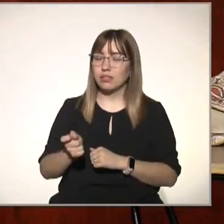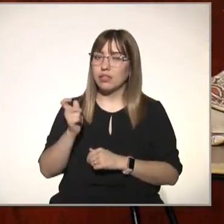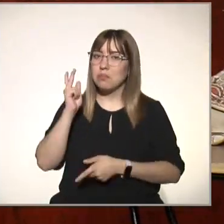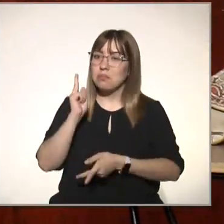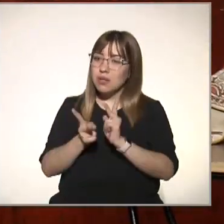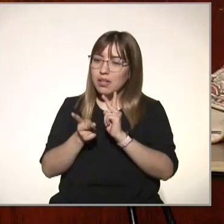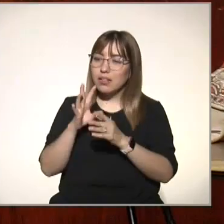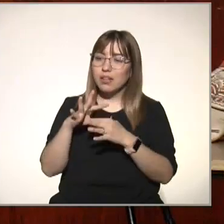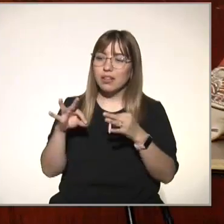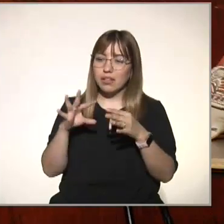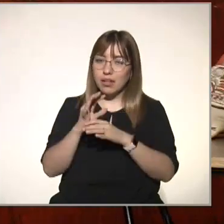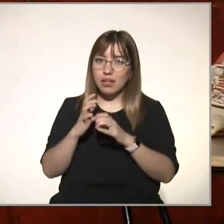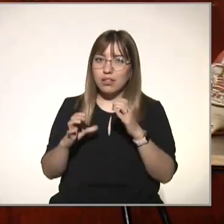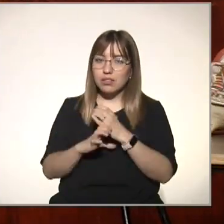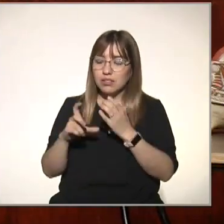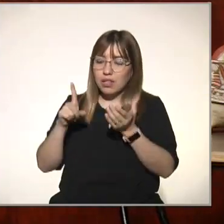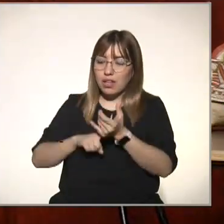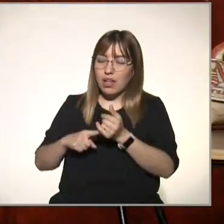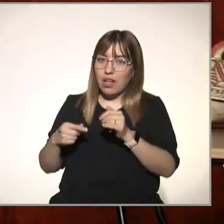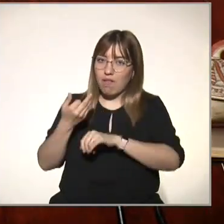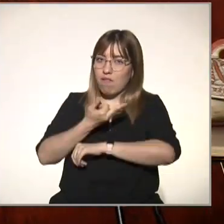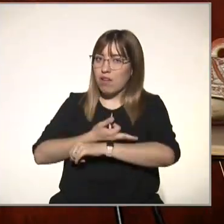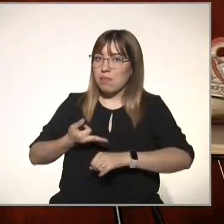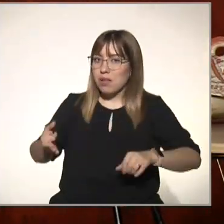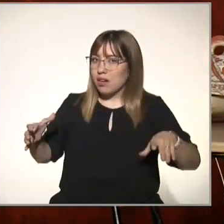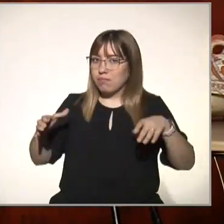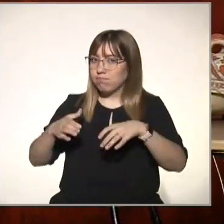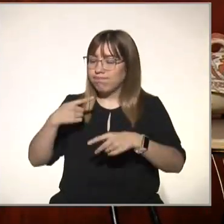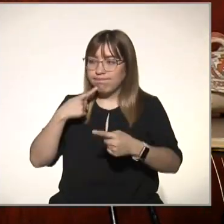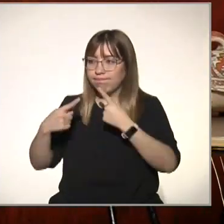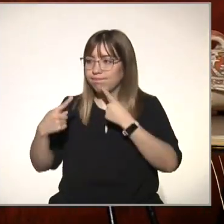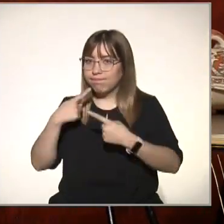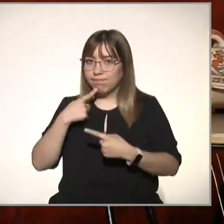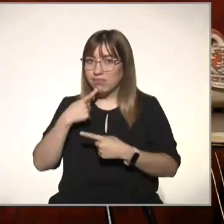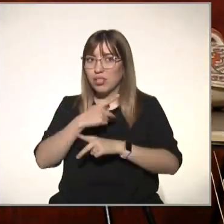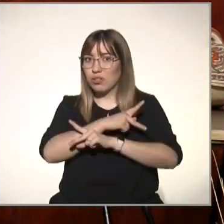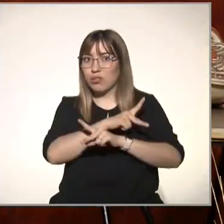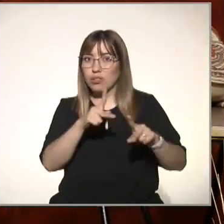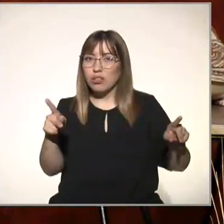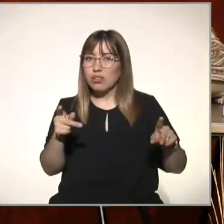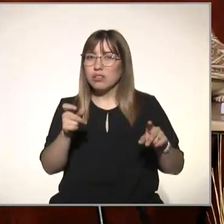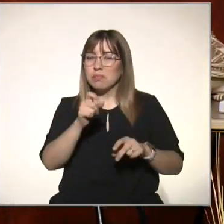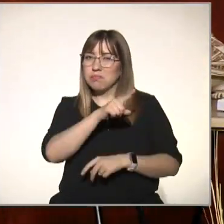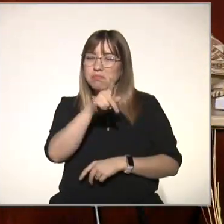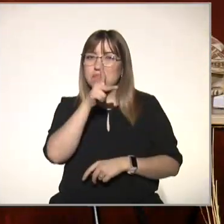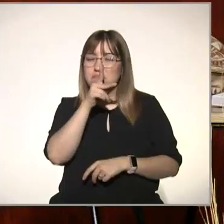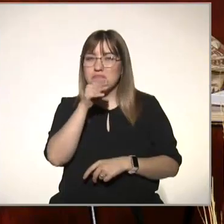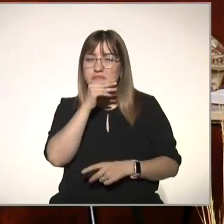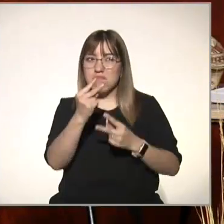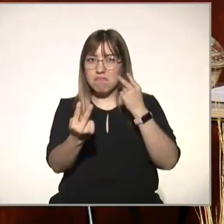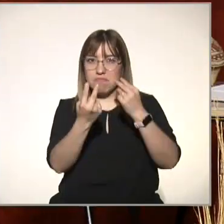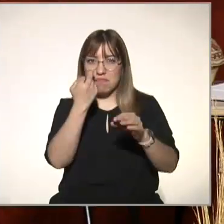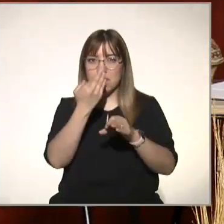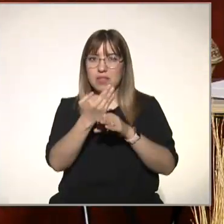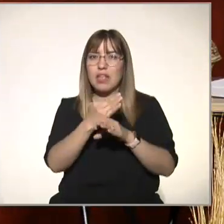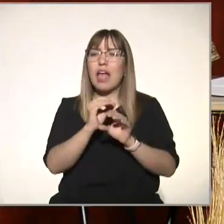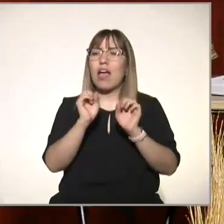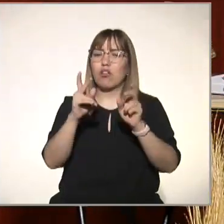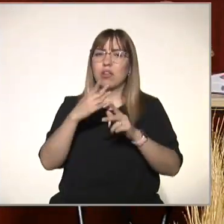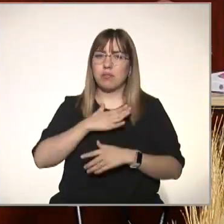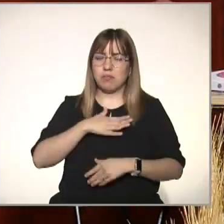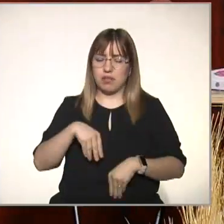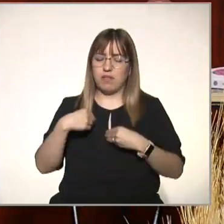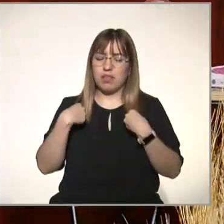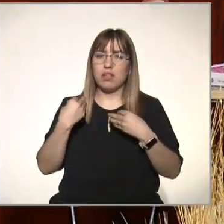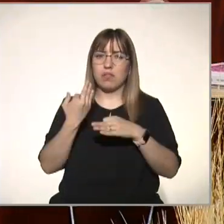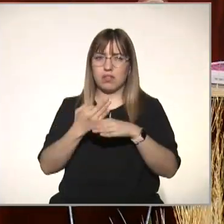que no se tratan en las familias. Y para todos los papás y las mamás que nos están viendo en este momento y que dicen, ok, quiero romper con estos patrones, quiero aprender más sobre esos